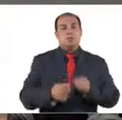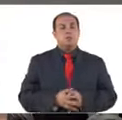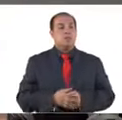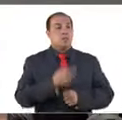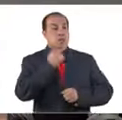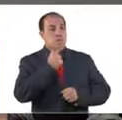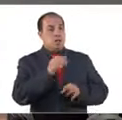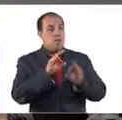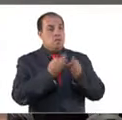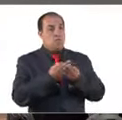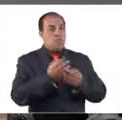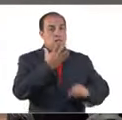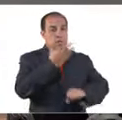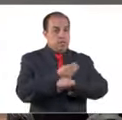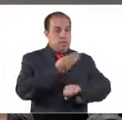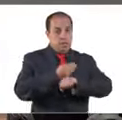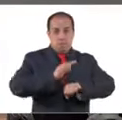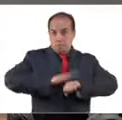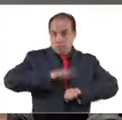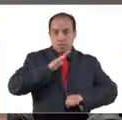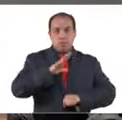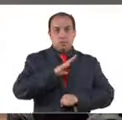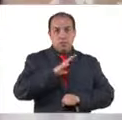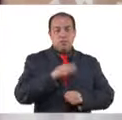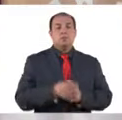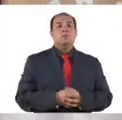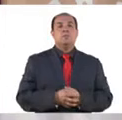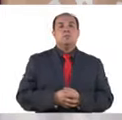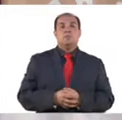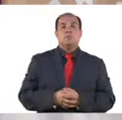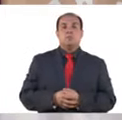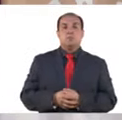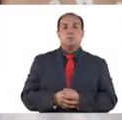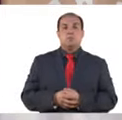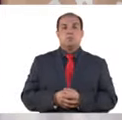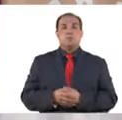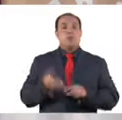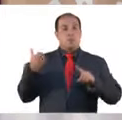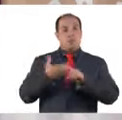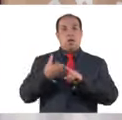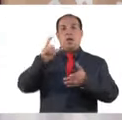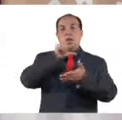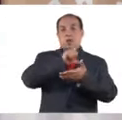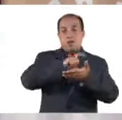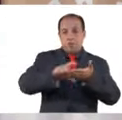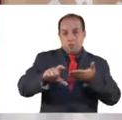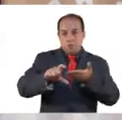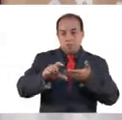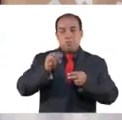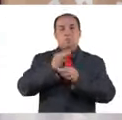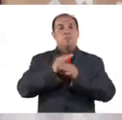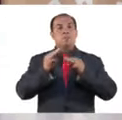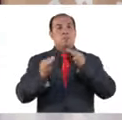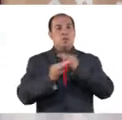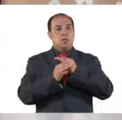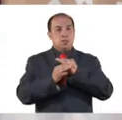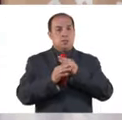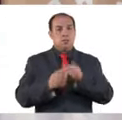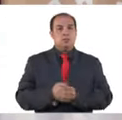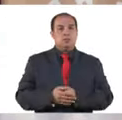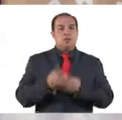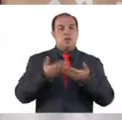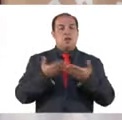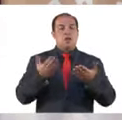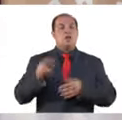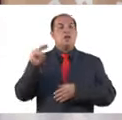para más mantenimiento? Sobre todo para la adquisición, que se adquieren los materiales, pero ahora pues se